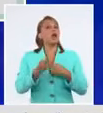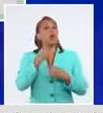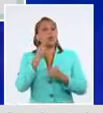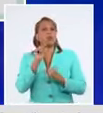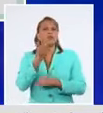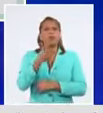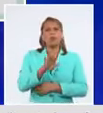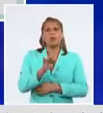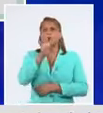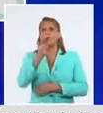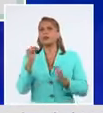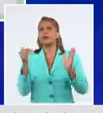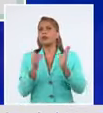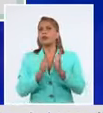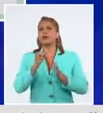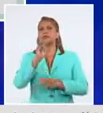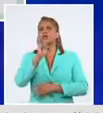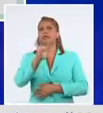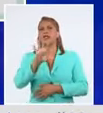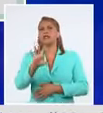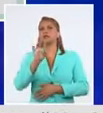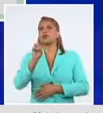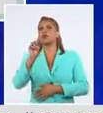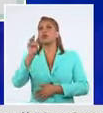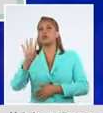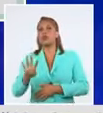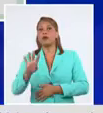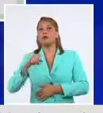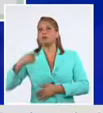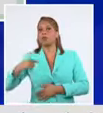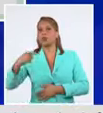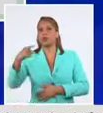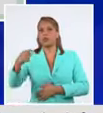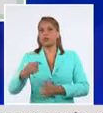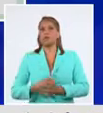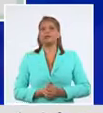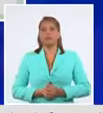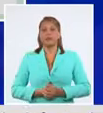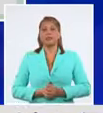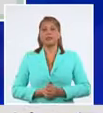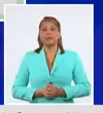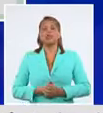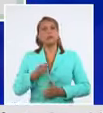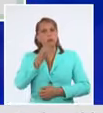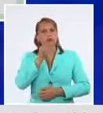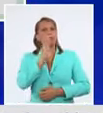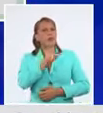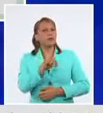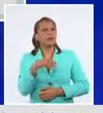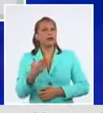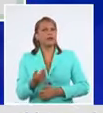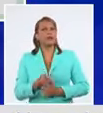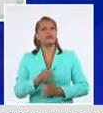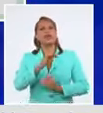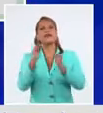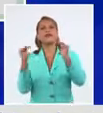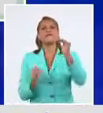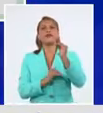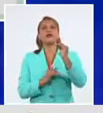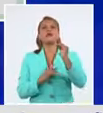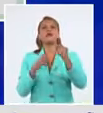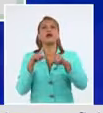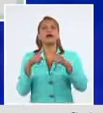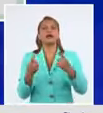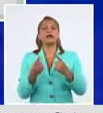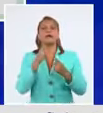de 4.509 diariamente, pero que pudiéramos decir que es inferior al